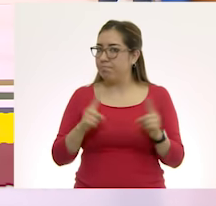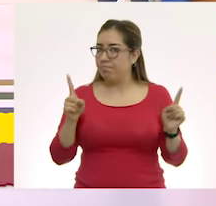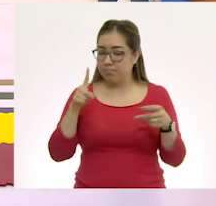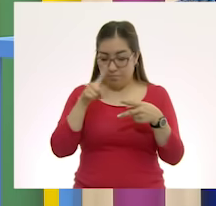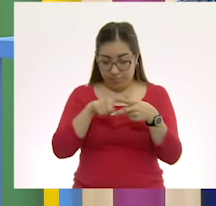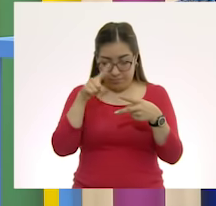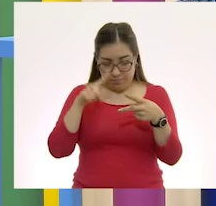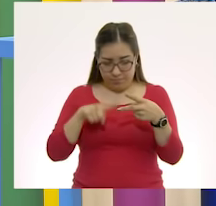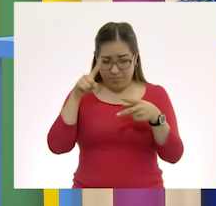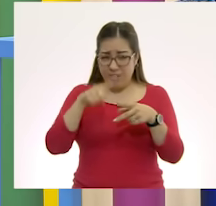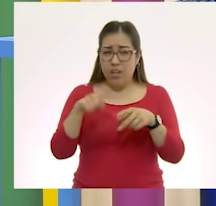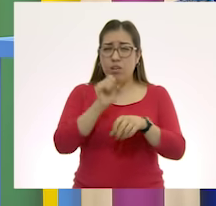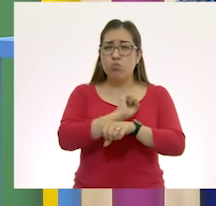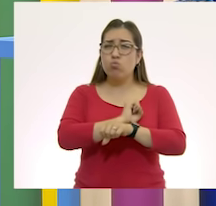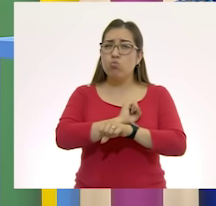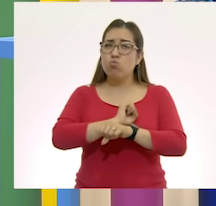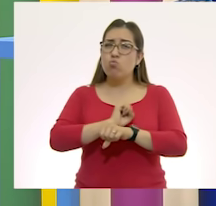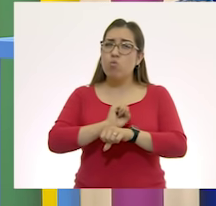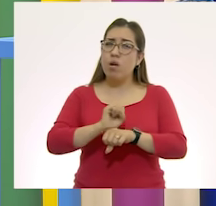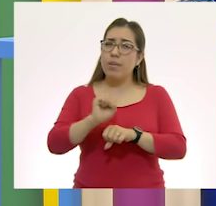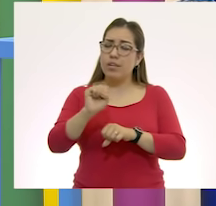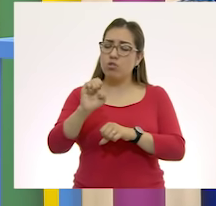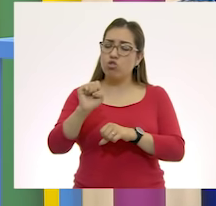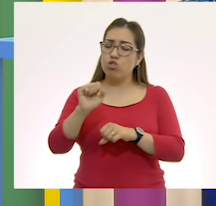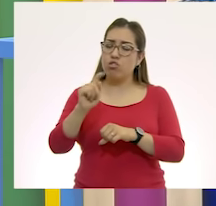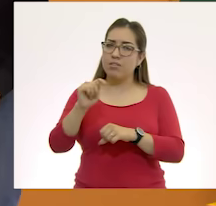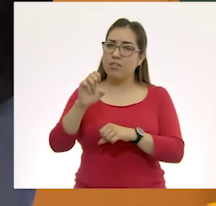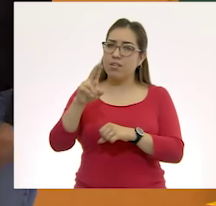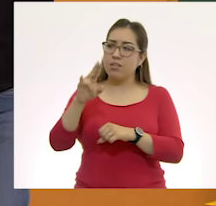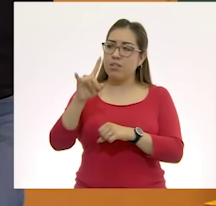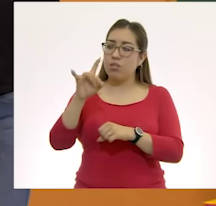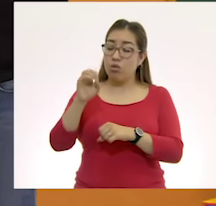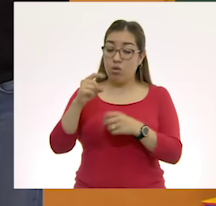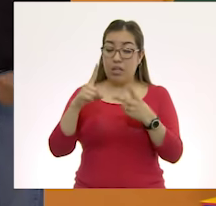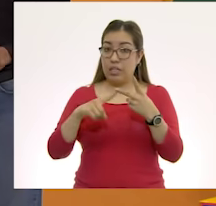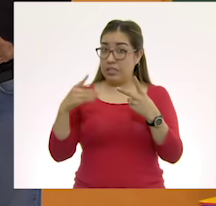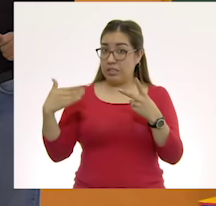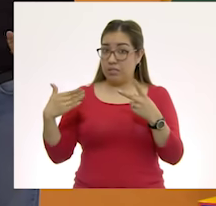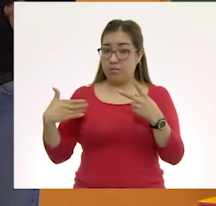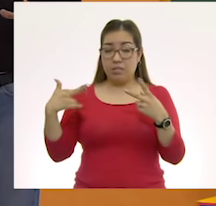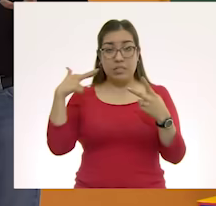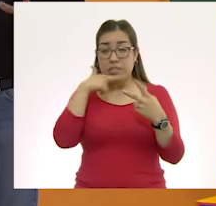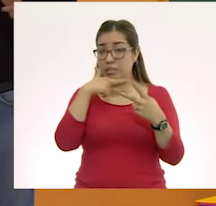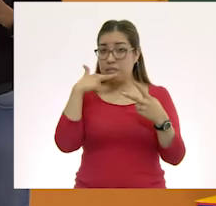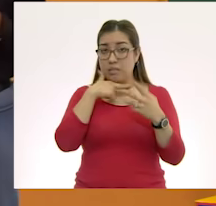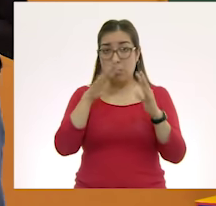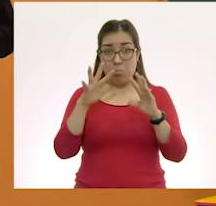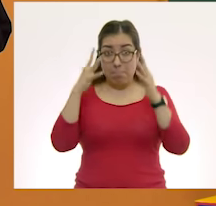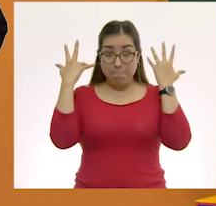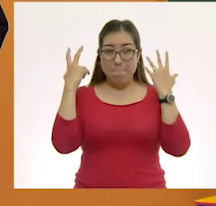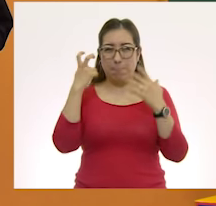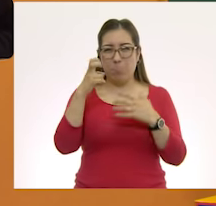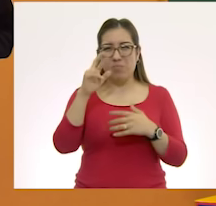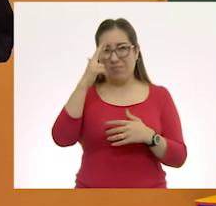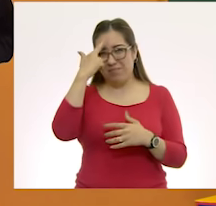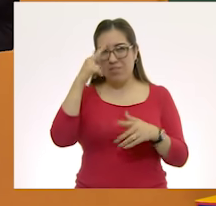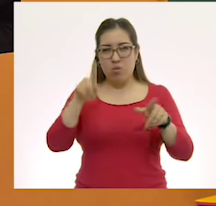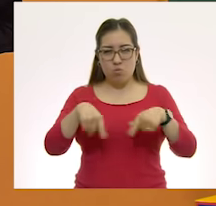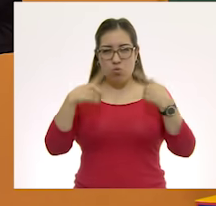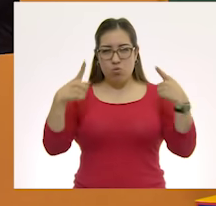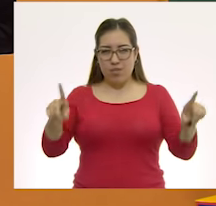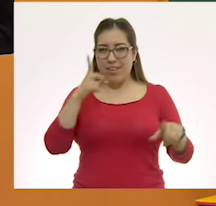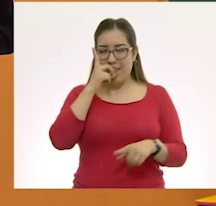es muy suave, el sostenido, y el que acabamos de hacer es rápido. Si se dan cuenta, la música nos indicaba justamente eso, que